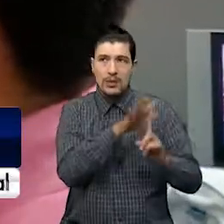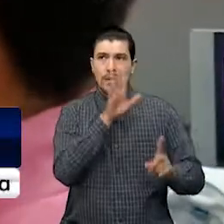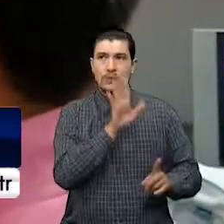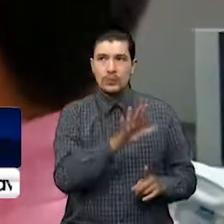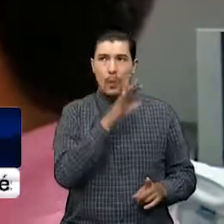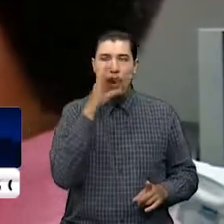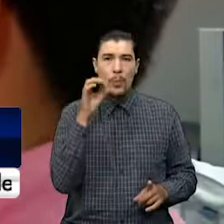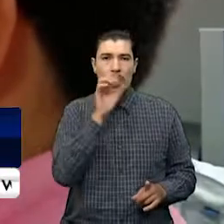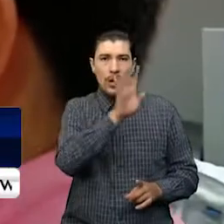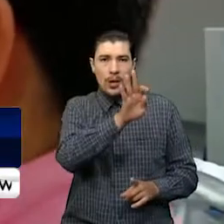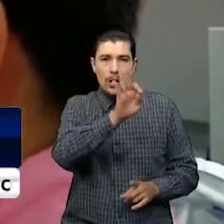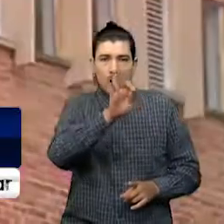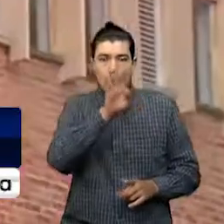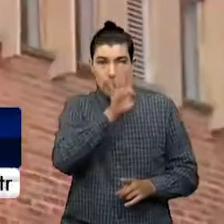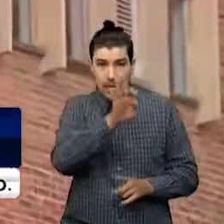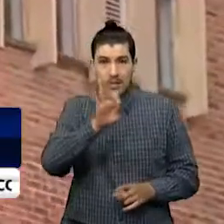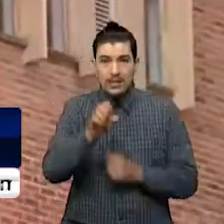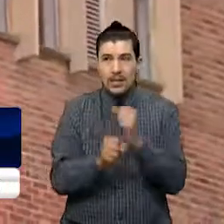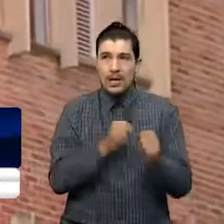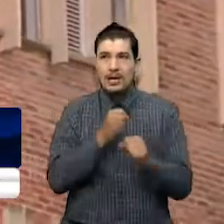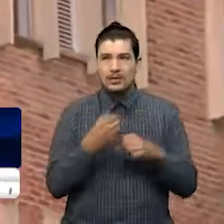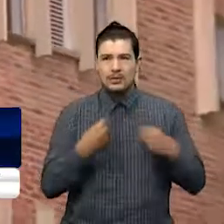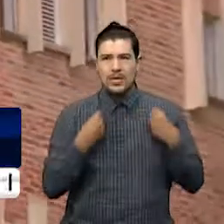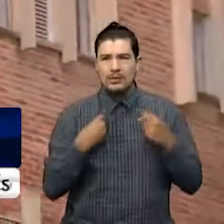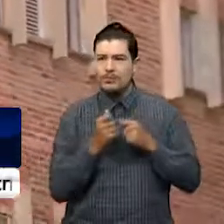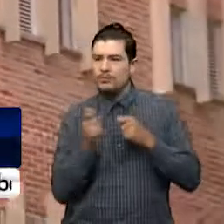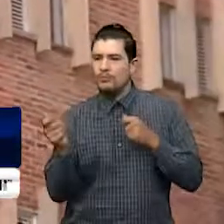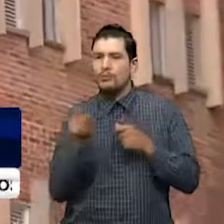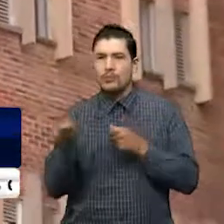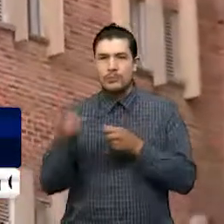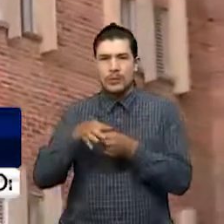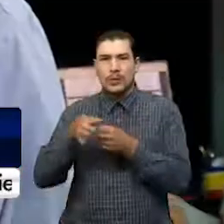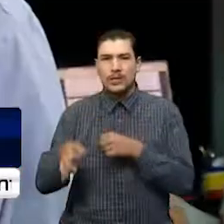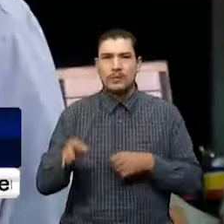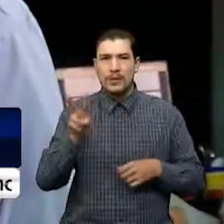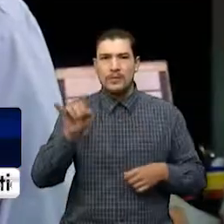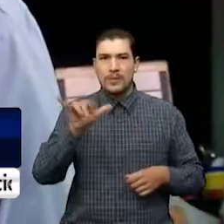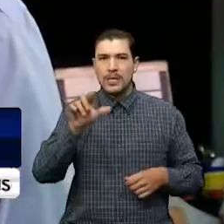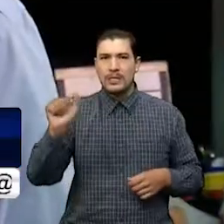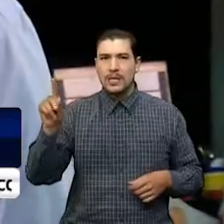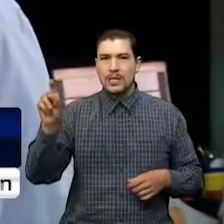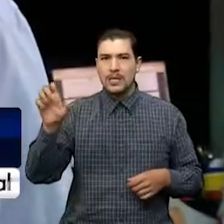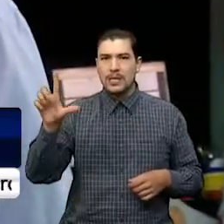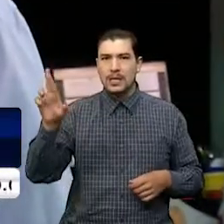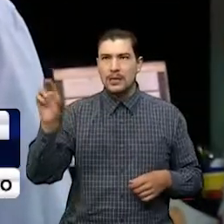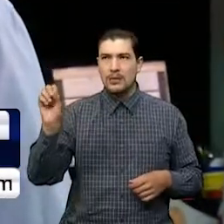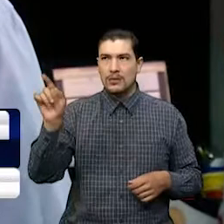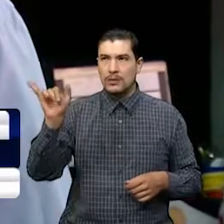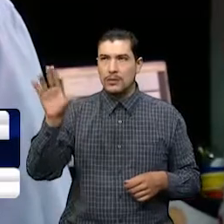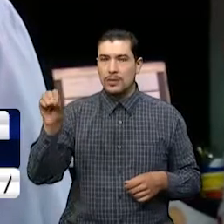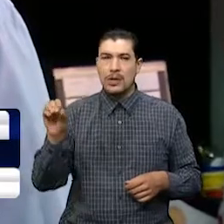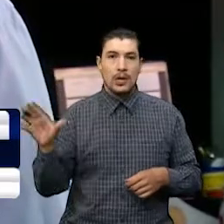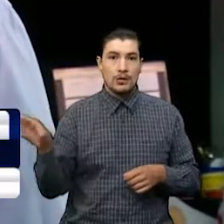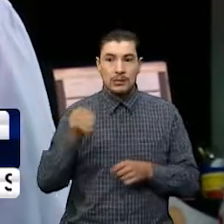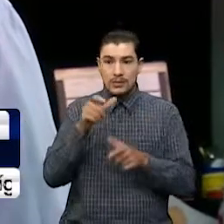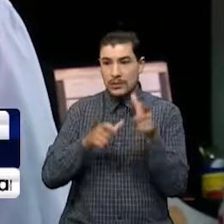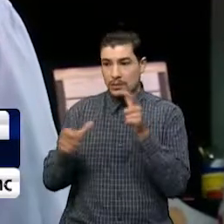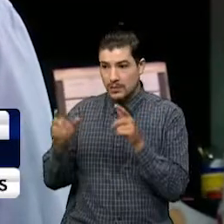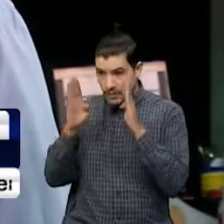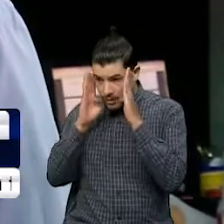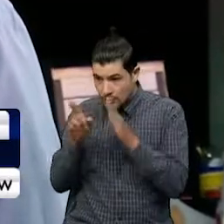43 años de edad, residente en el municipio fronterizo de Villa del Rosario. A todo paciente que llega en esas condiciones se le hace un